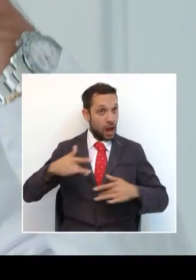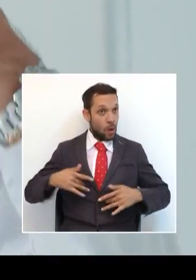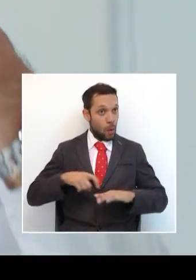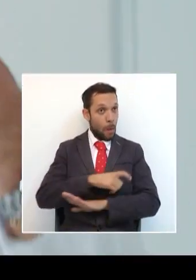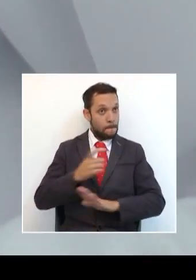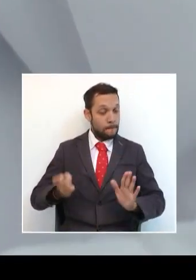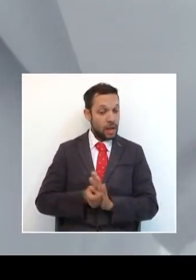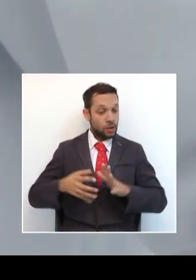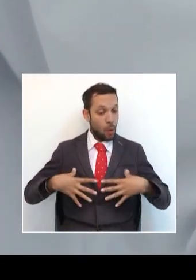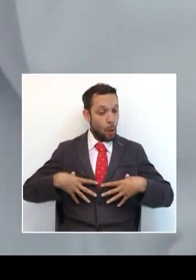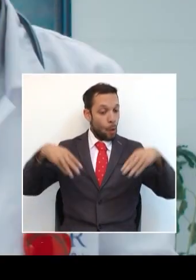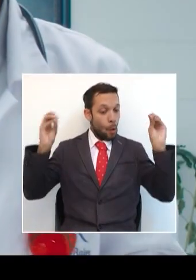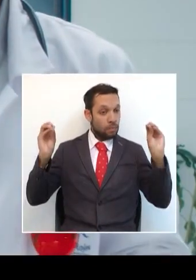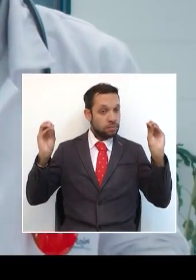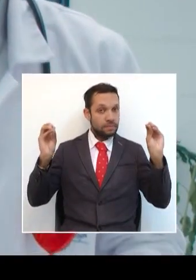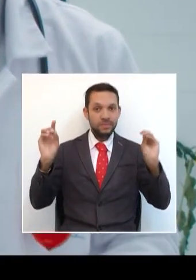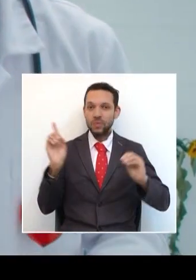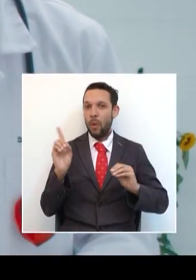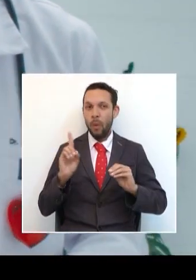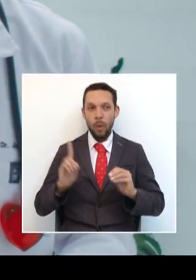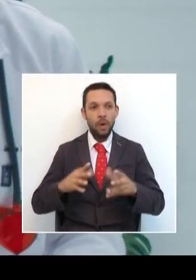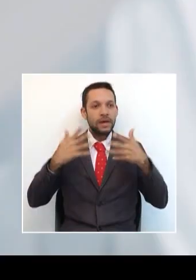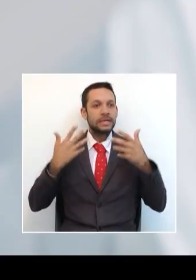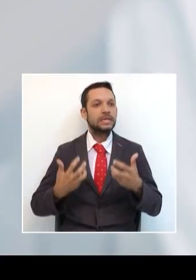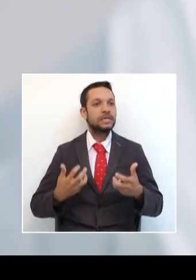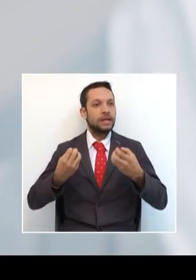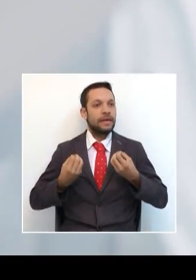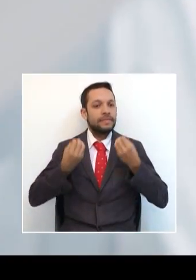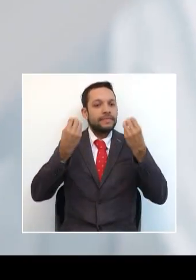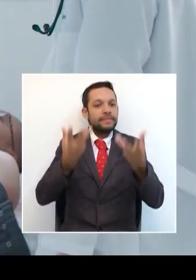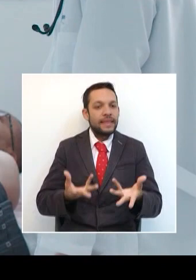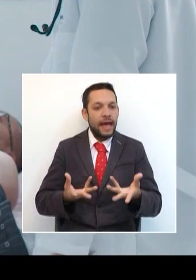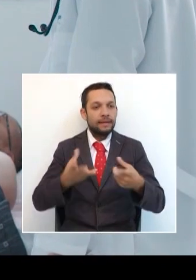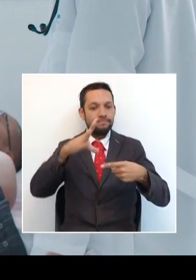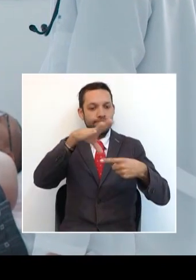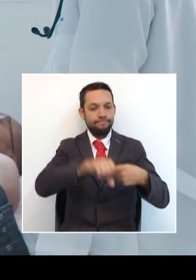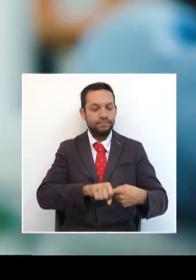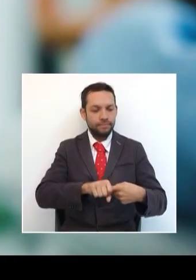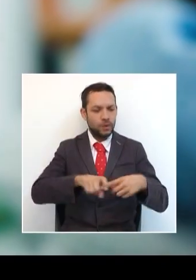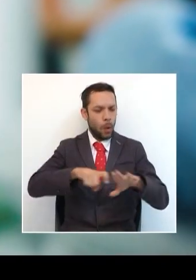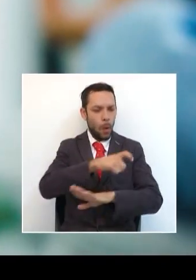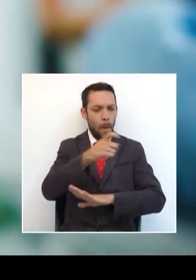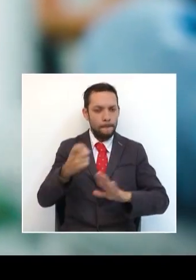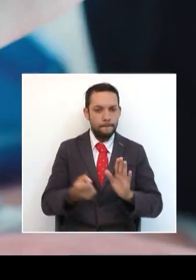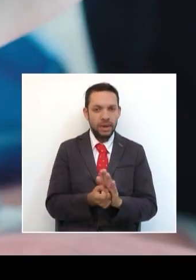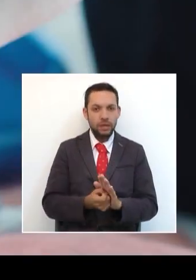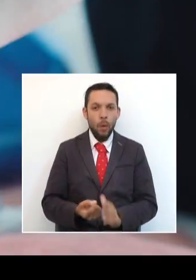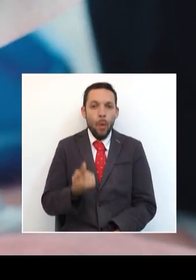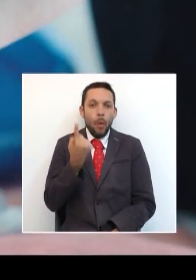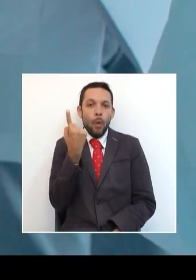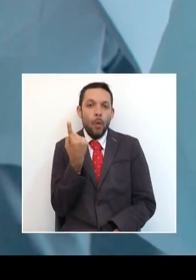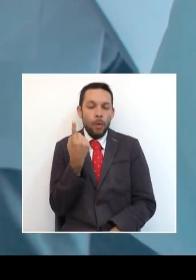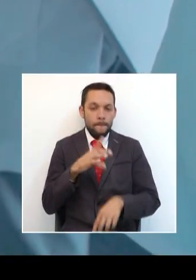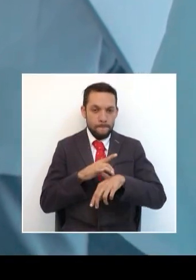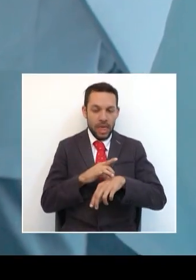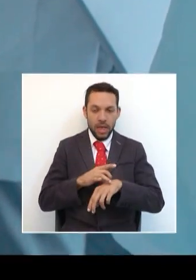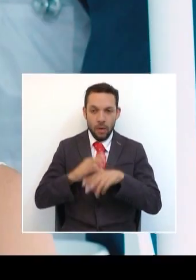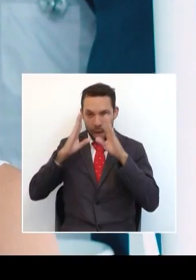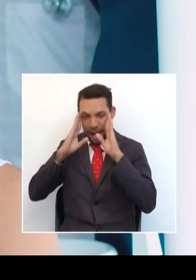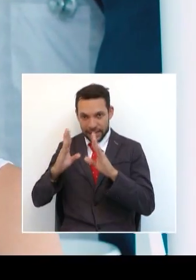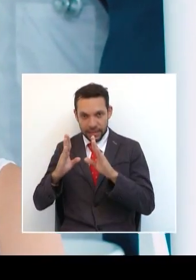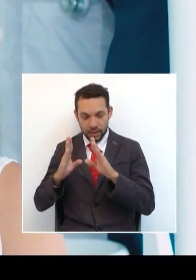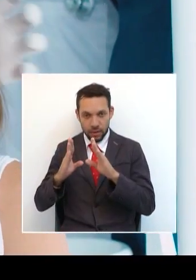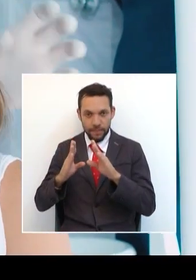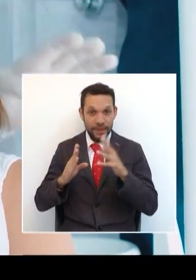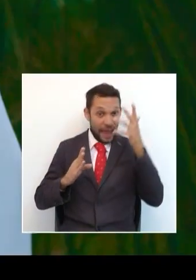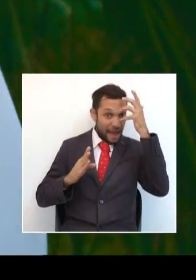algo. Nosotros en los parques de la salud tratamos de hacer una consulta integrativa, donde un médico puede hacer la historia clínica, pero es